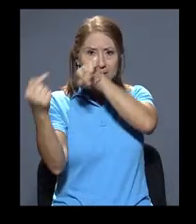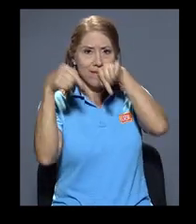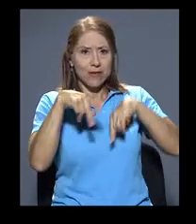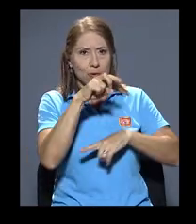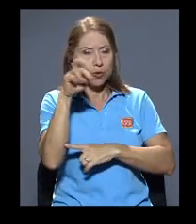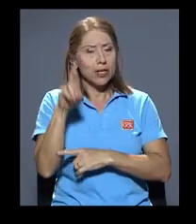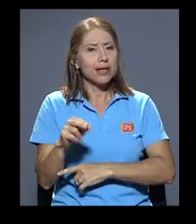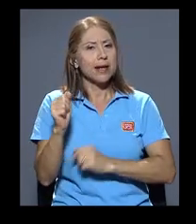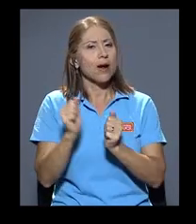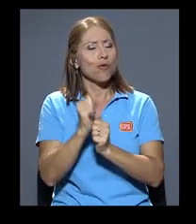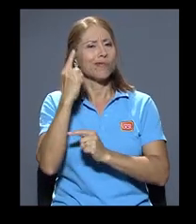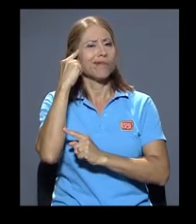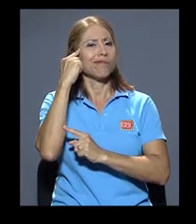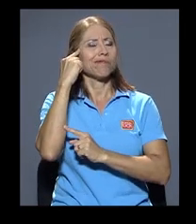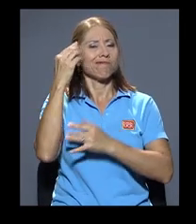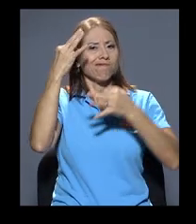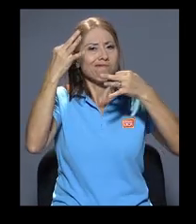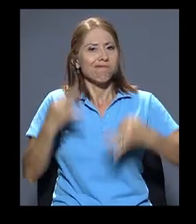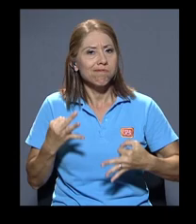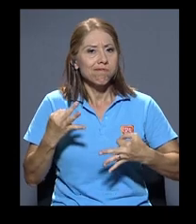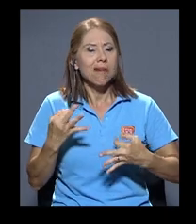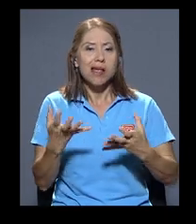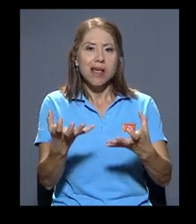que quería que pusiéramos esta obra.